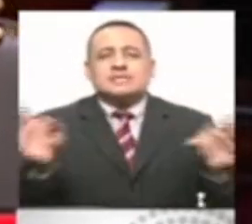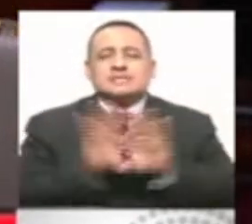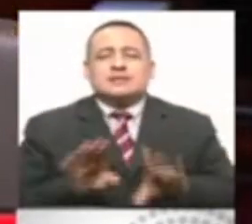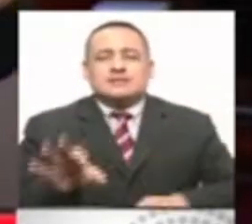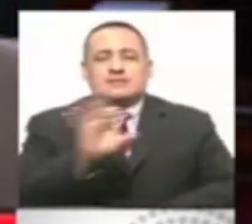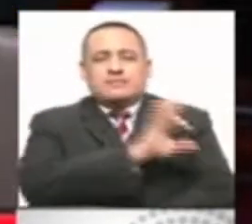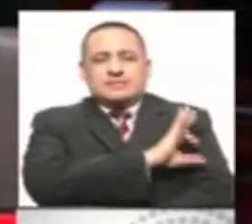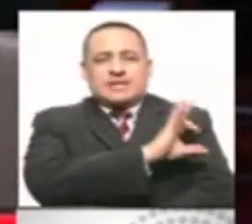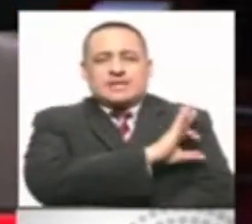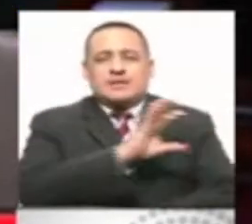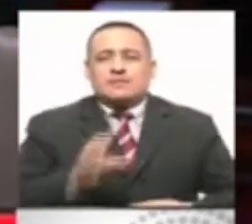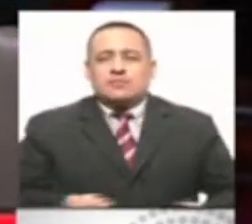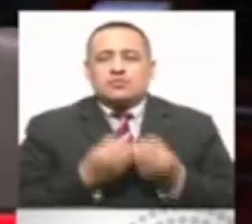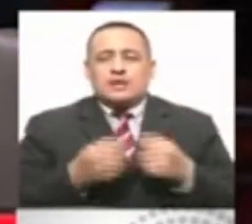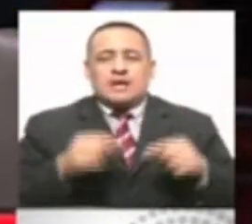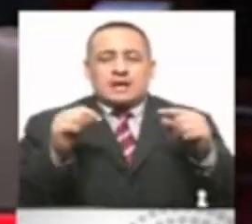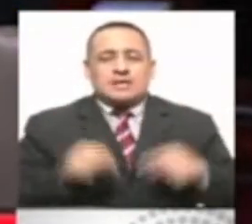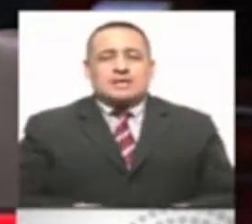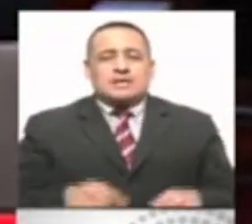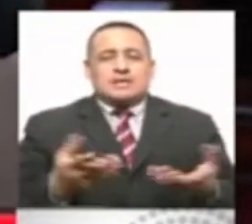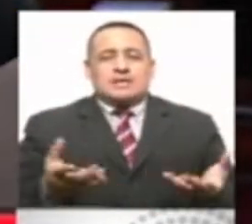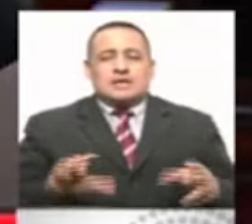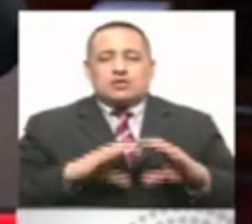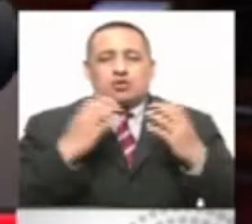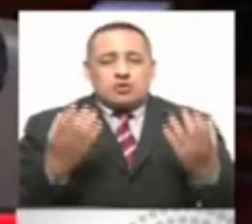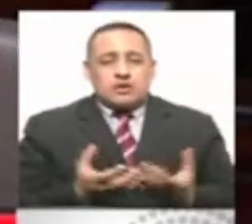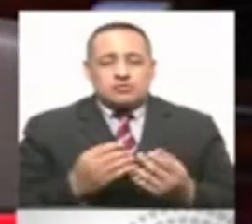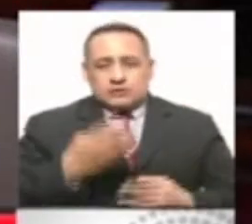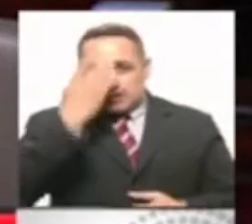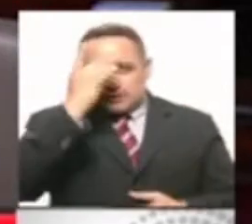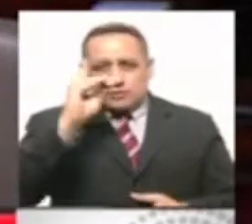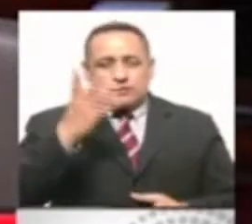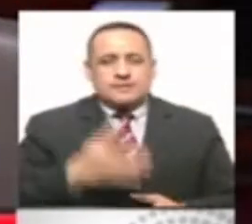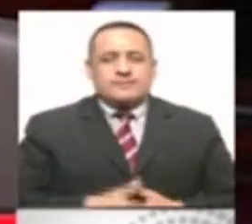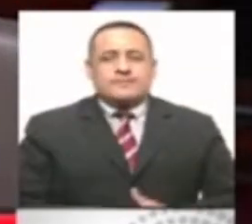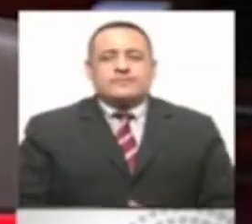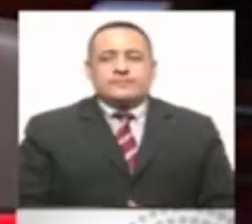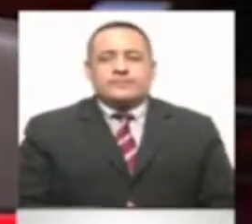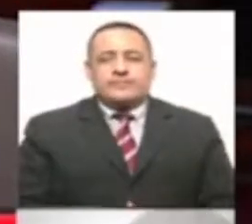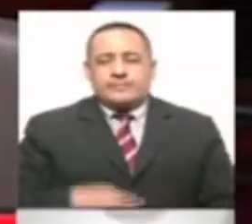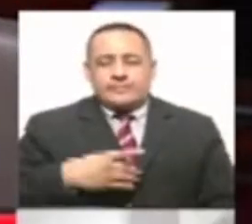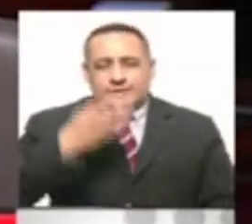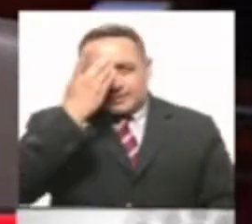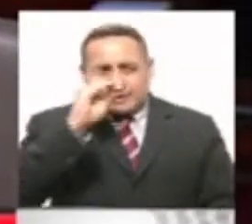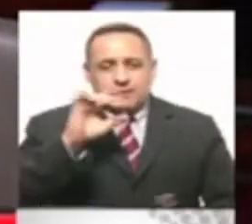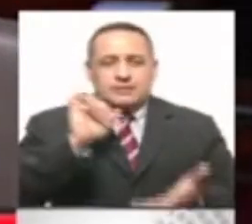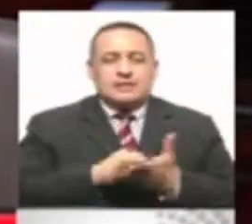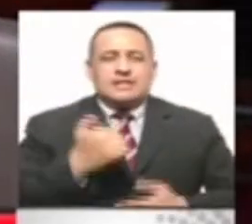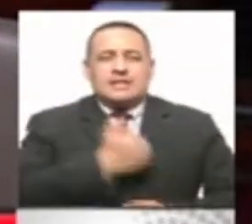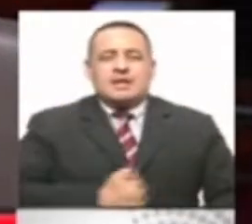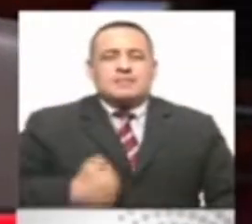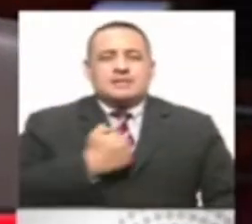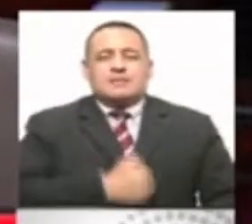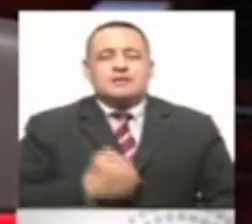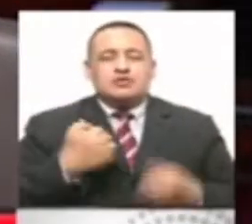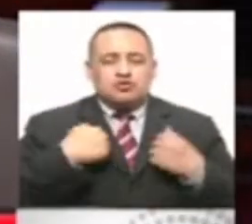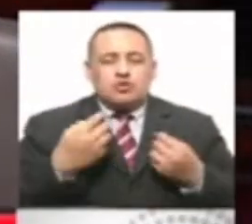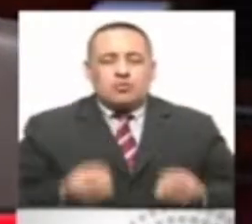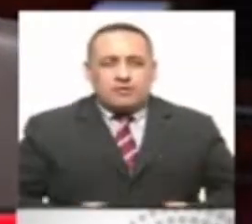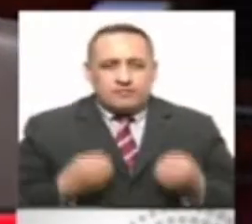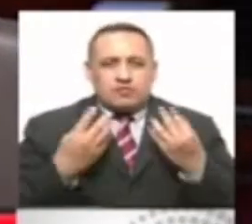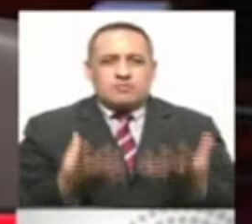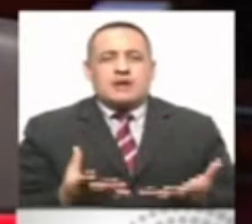Fiscalía, porque aquí entonces tomemos las decisiones. Decisiones que lamentablemente debo